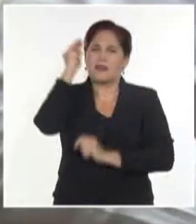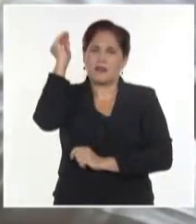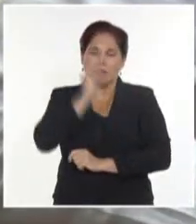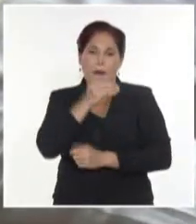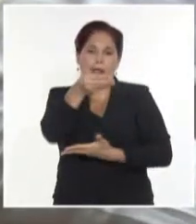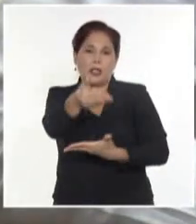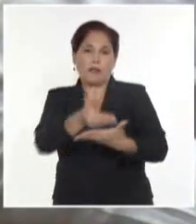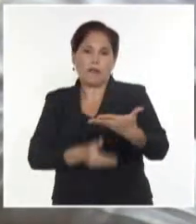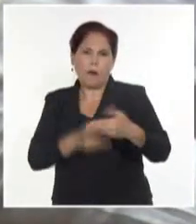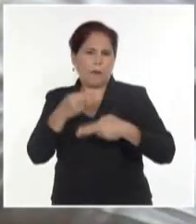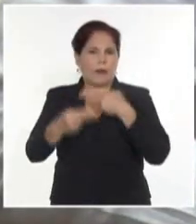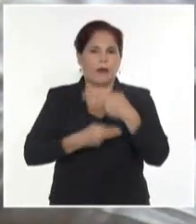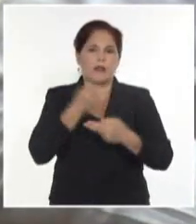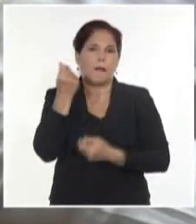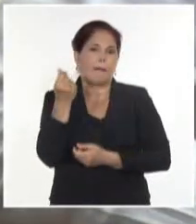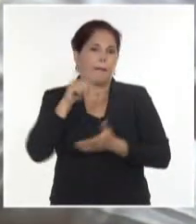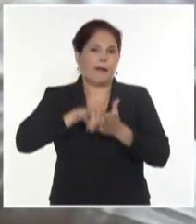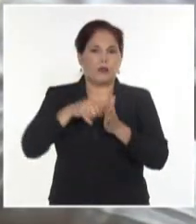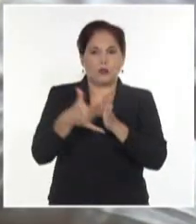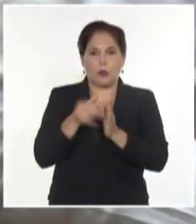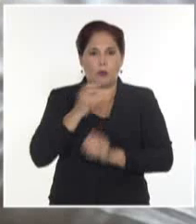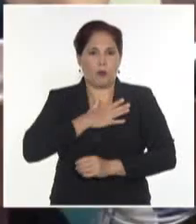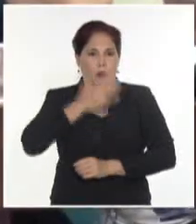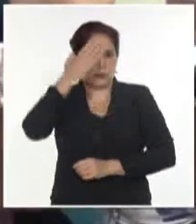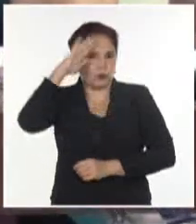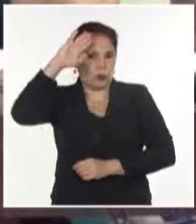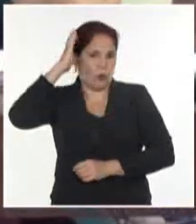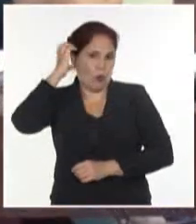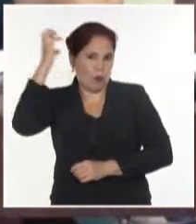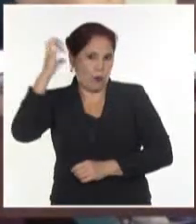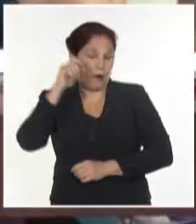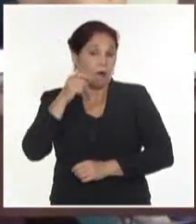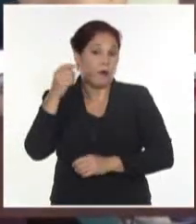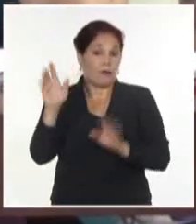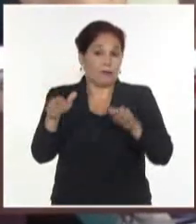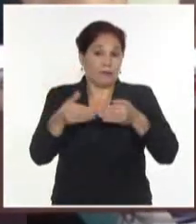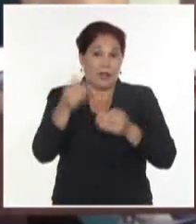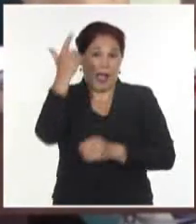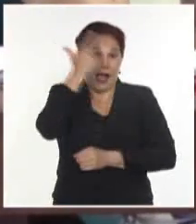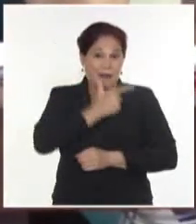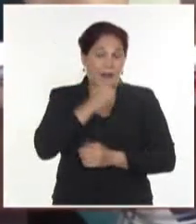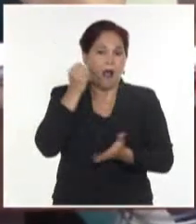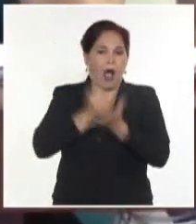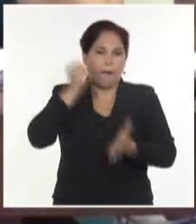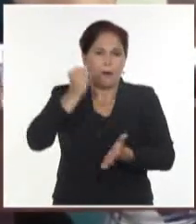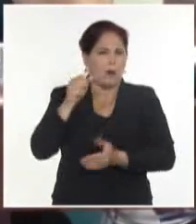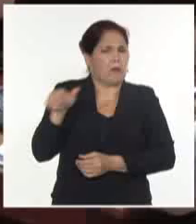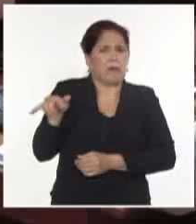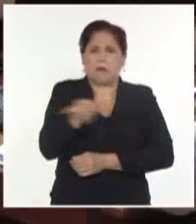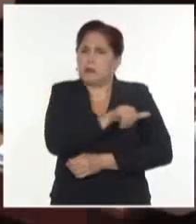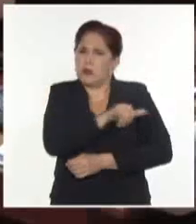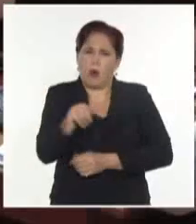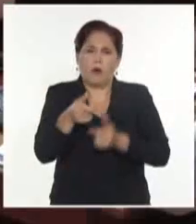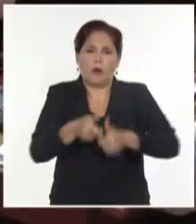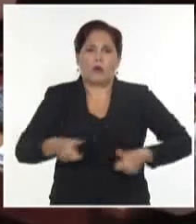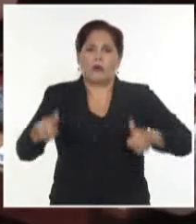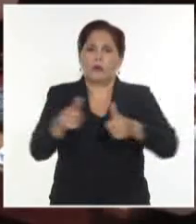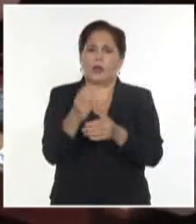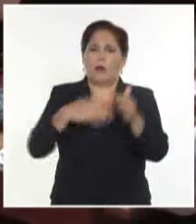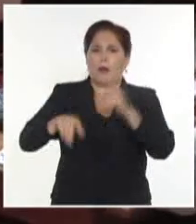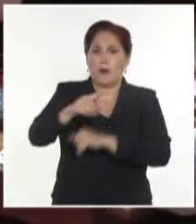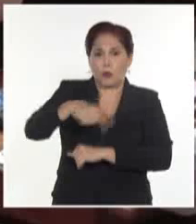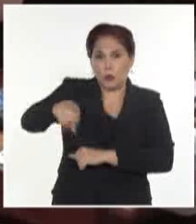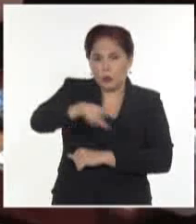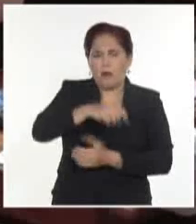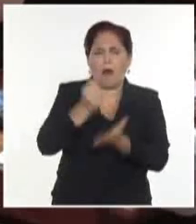de ejecución del presupuesto del Estado al cierre de abril de 2024, aprobado igualmente por este Consejo. También